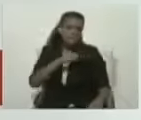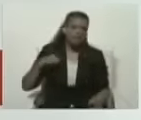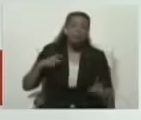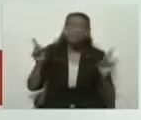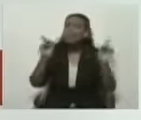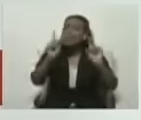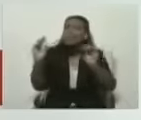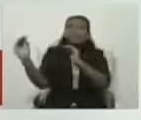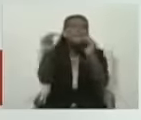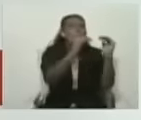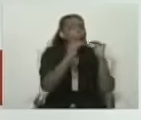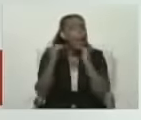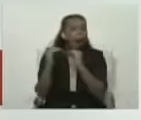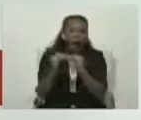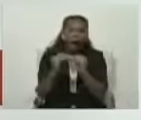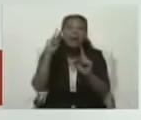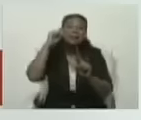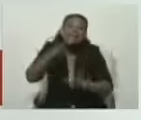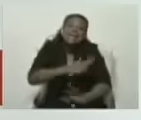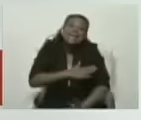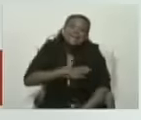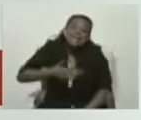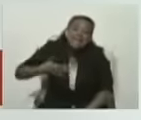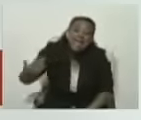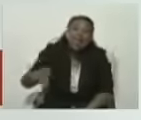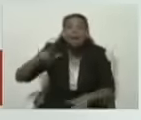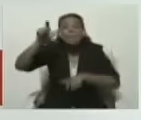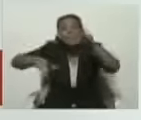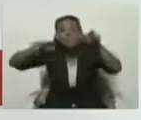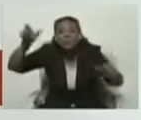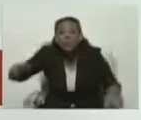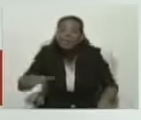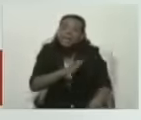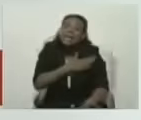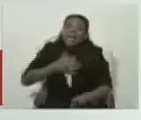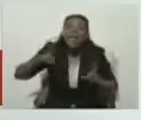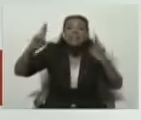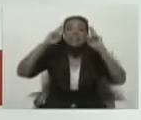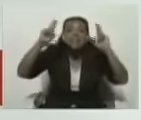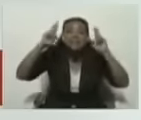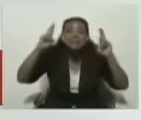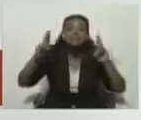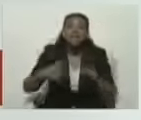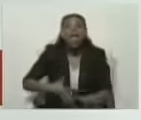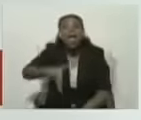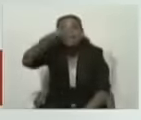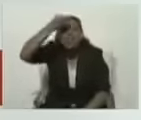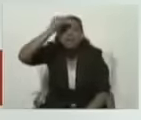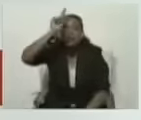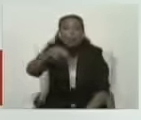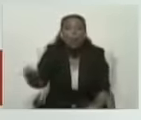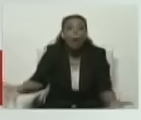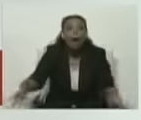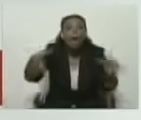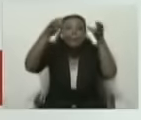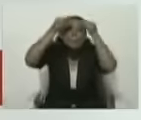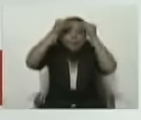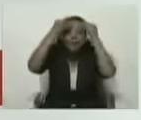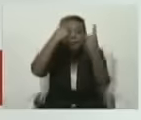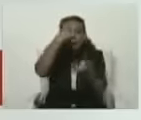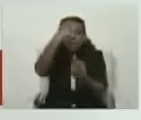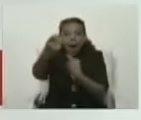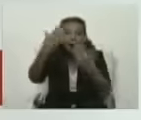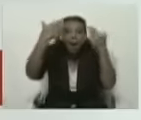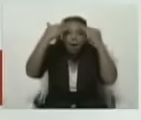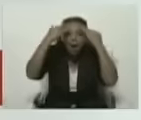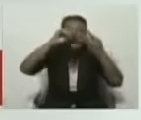todos y de todas. ¿Qué es lo que quieren los venezolanos? Eso es lo que quieren. Entiéndanlo de una vez. Estar en